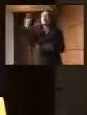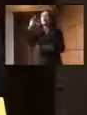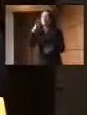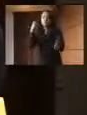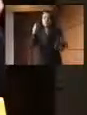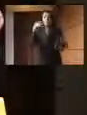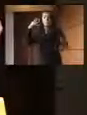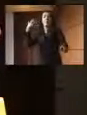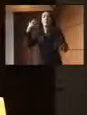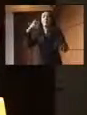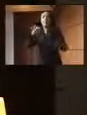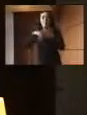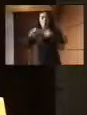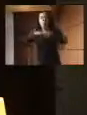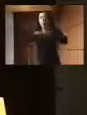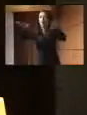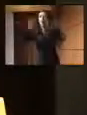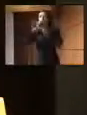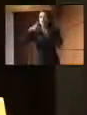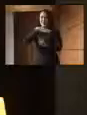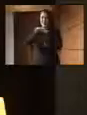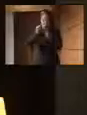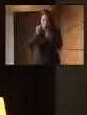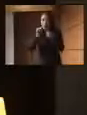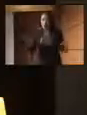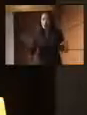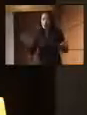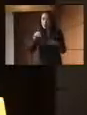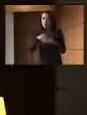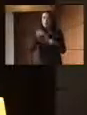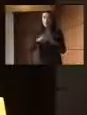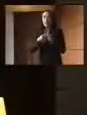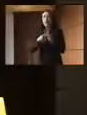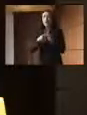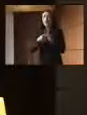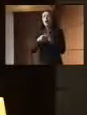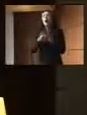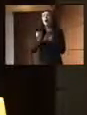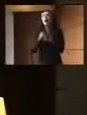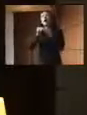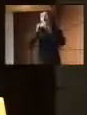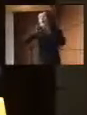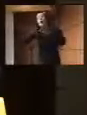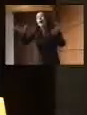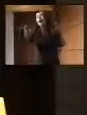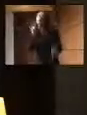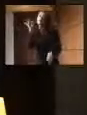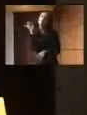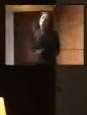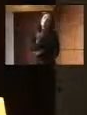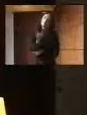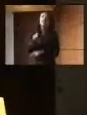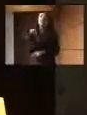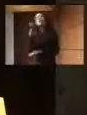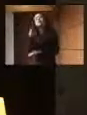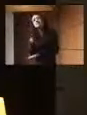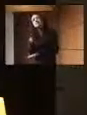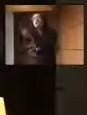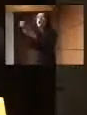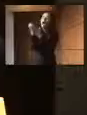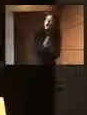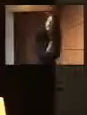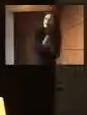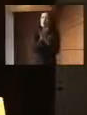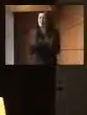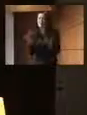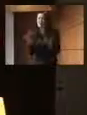tiene en la sociedad, ese apretar el lagrimal, ese mensaje de pobrecitos que nos necesitan, eso va